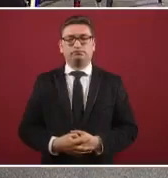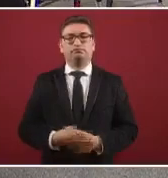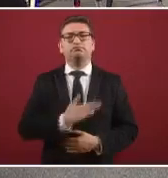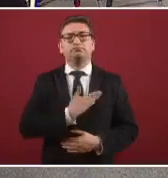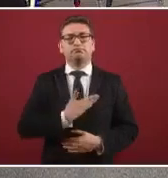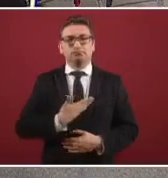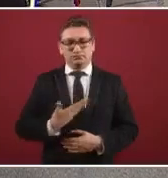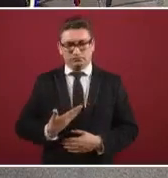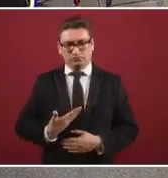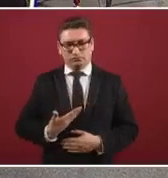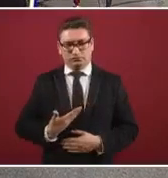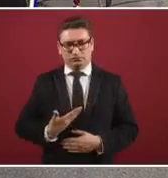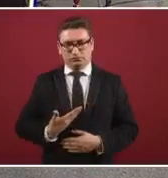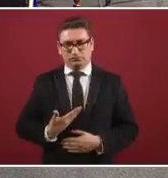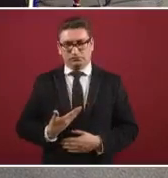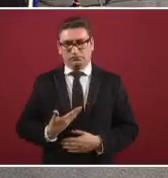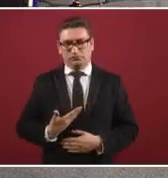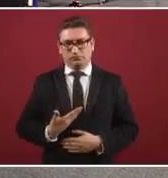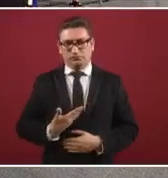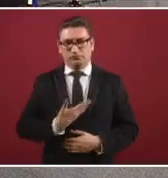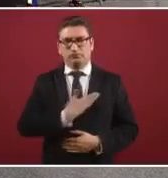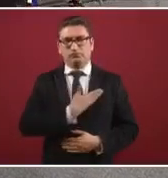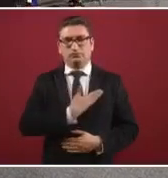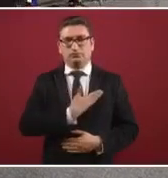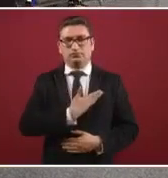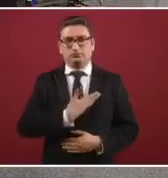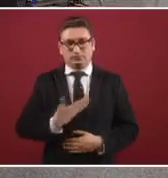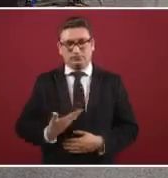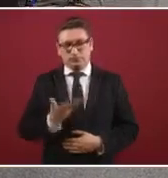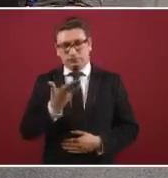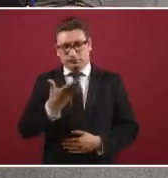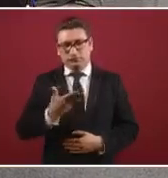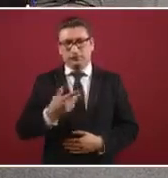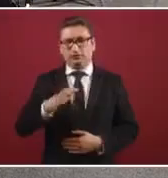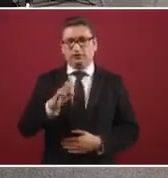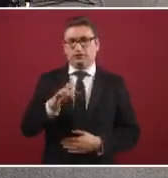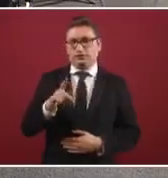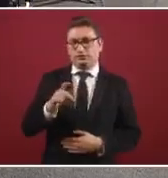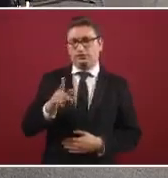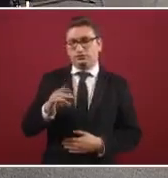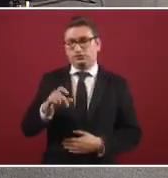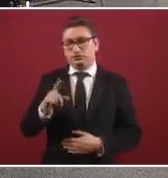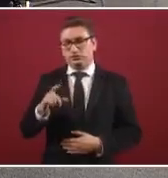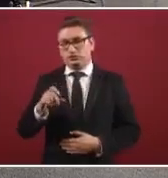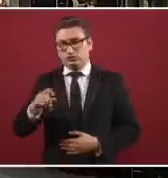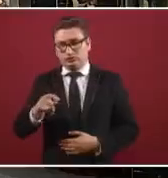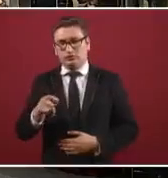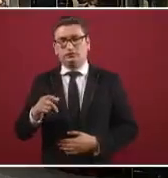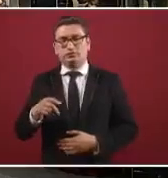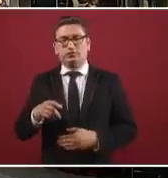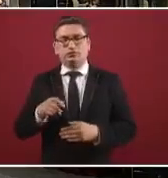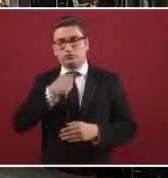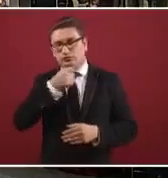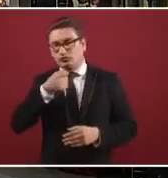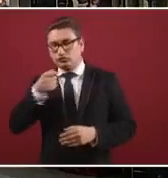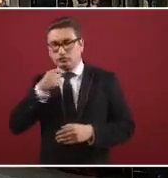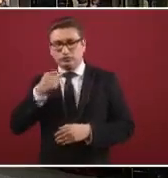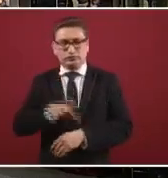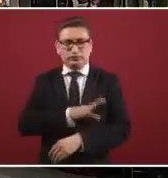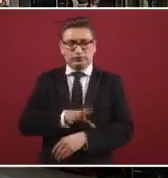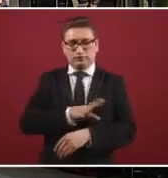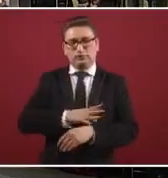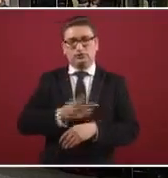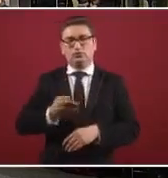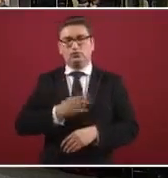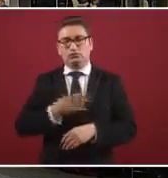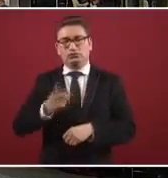Presidente Constitucional de los Estados Unidos Mexicanos, Carlos Pozos, reportero de Petróleo y Energía. Buenos días a quien nos ven y a quien nos